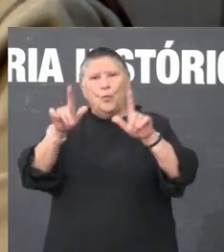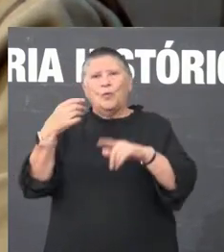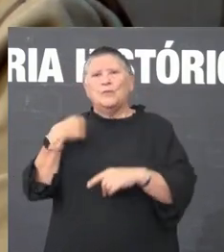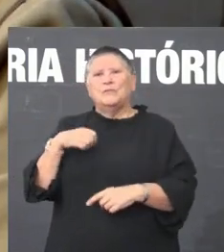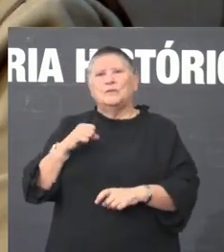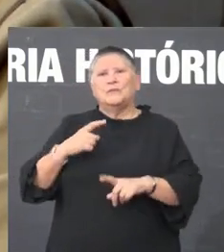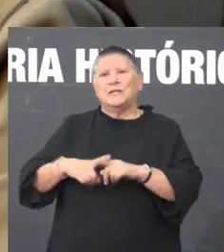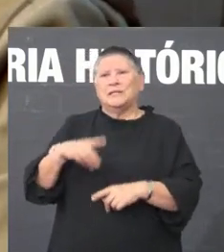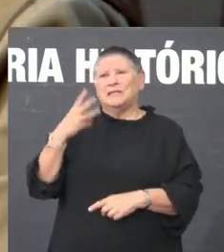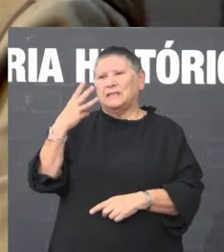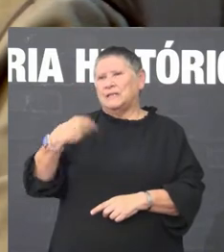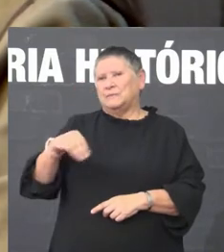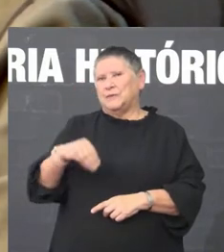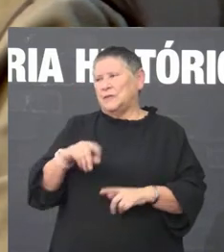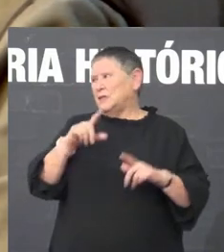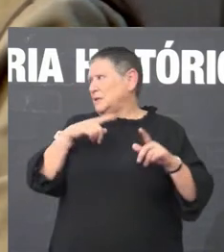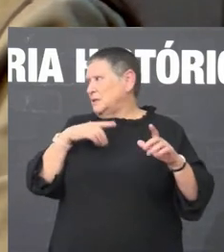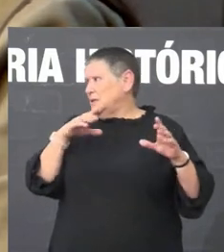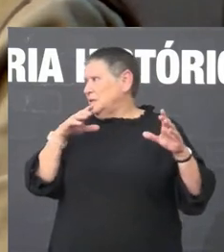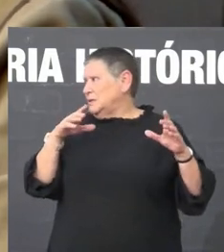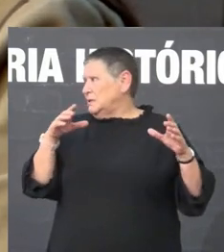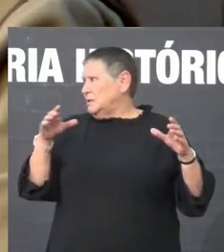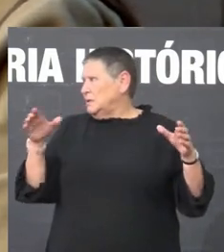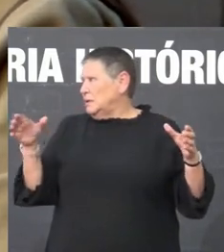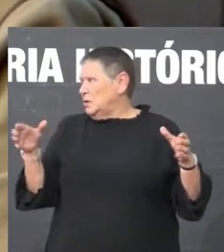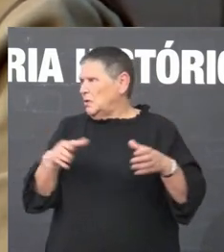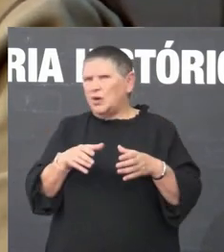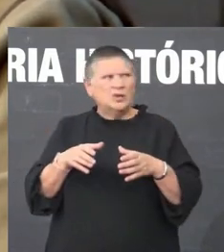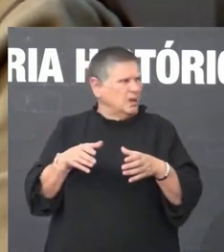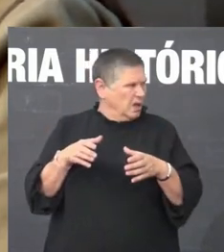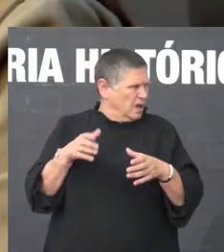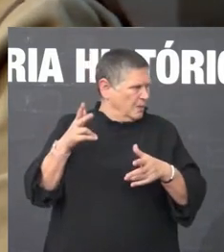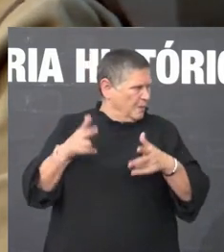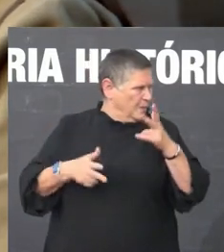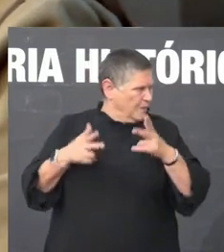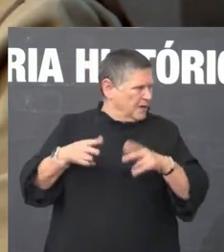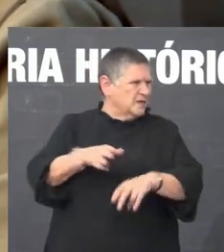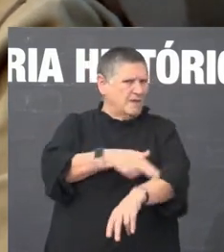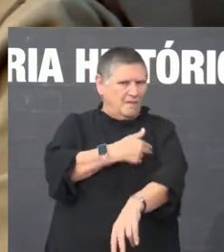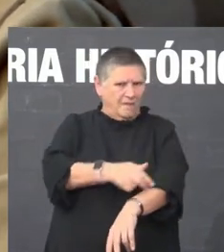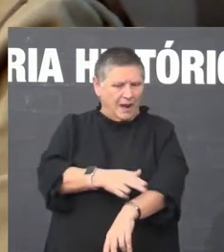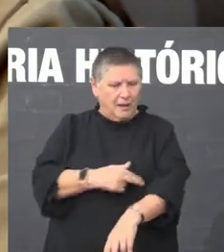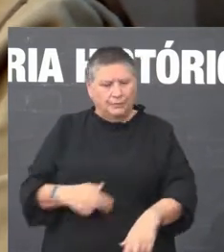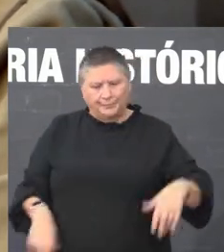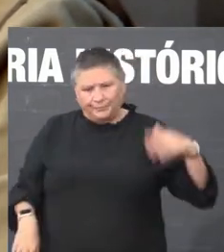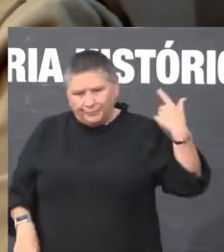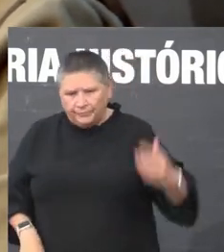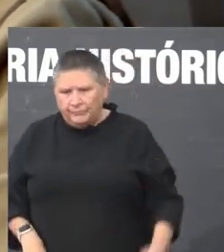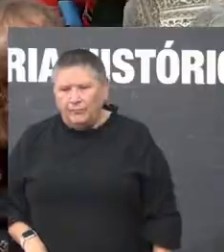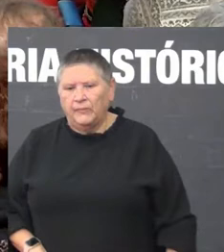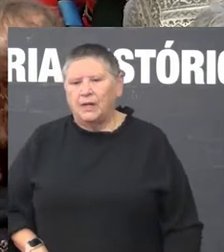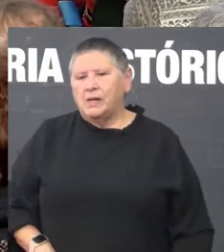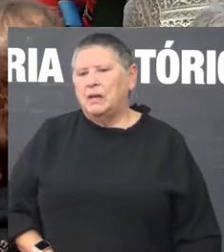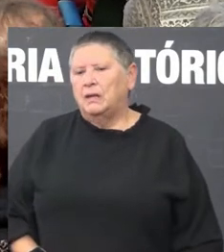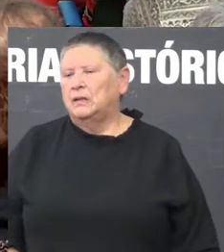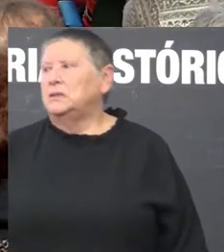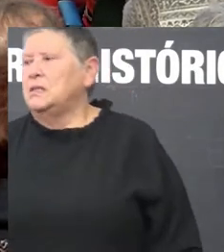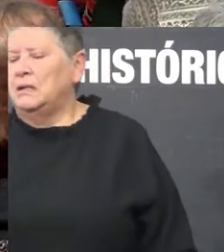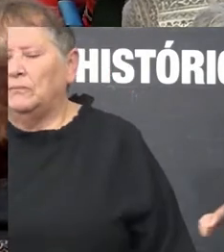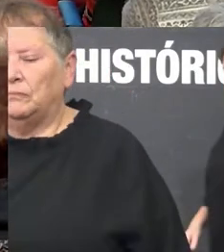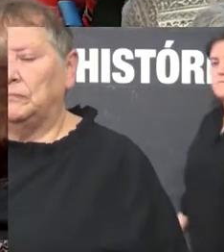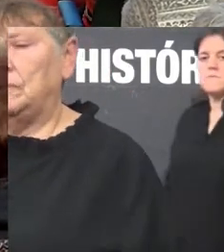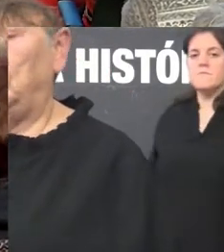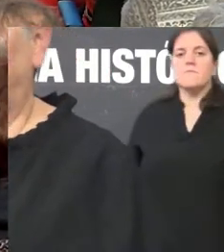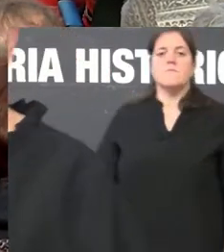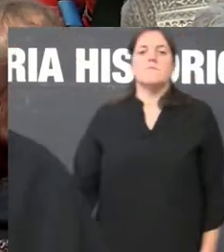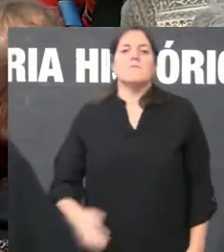presidentes de las Cortes franquistas. Por cierto, dos de ellos vascos. Siguen ahí colgados. ¿Por qué? Porque en el fondo, el concepto,